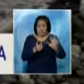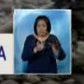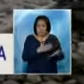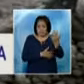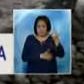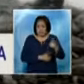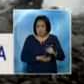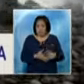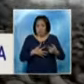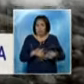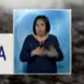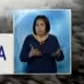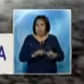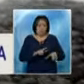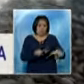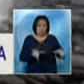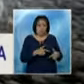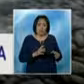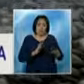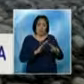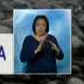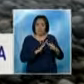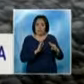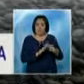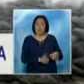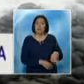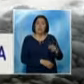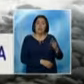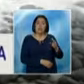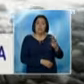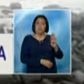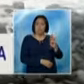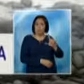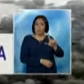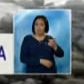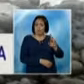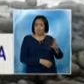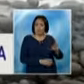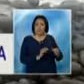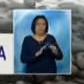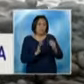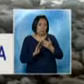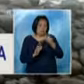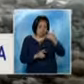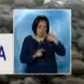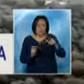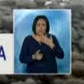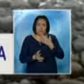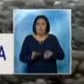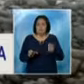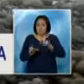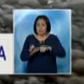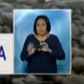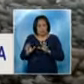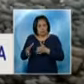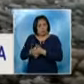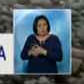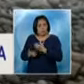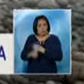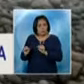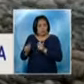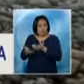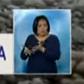mañana y se iniciará en el cuartel Bolívar en Pueblo Libre. Participarán los agentes del Escuadrón de Emergencia y de la Unidad de Salvataje de la Policía que